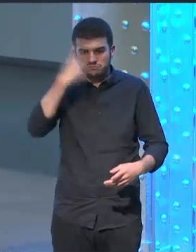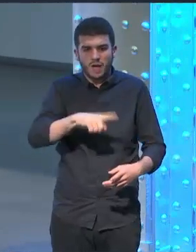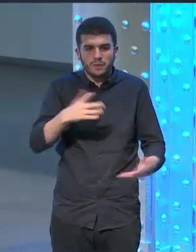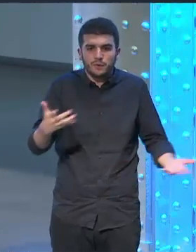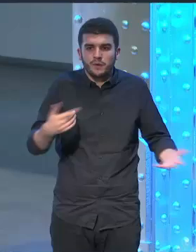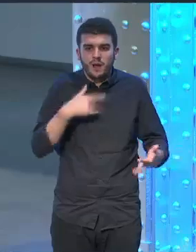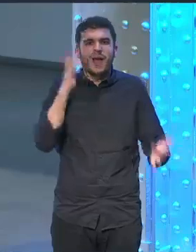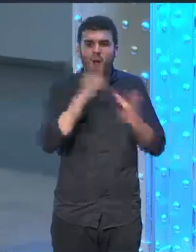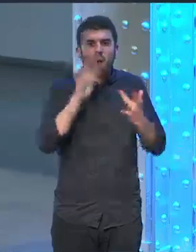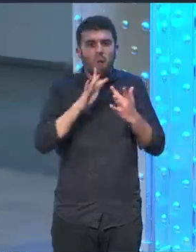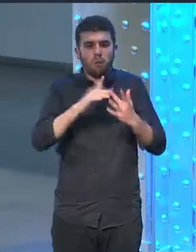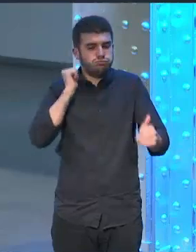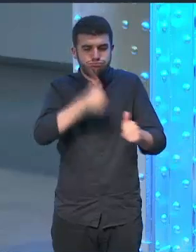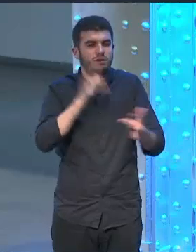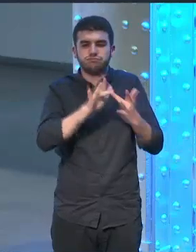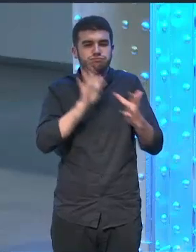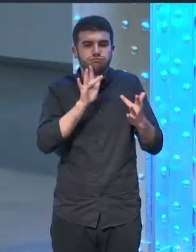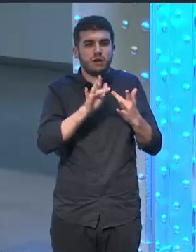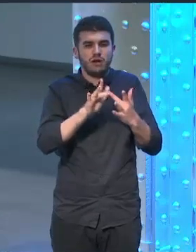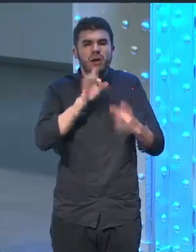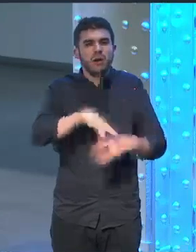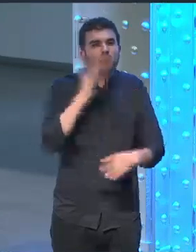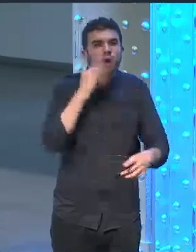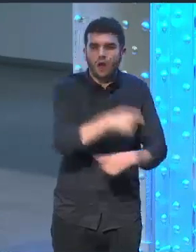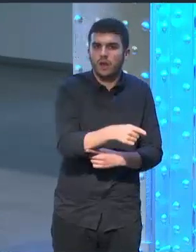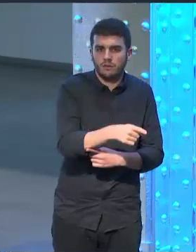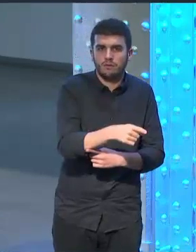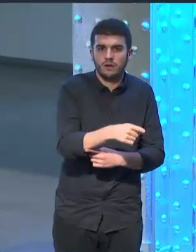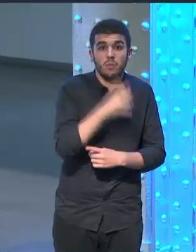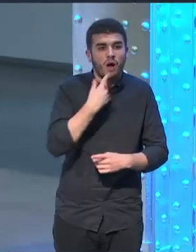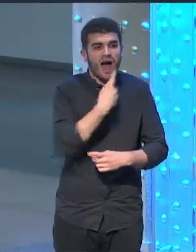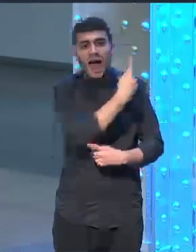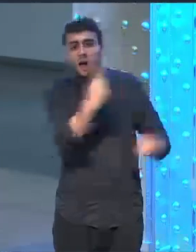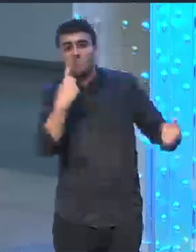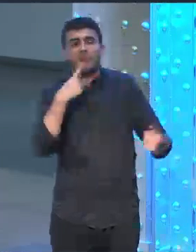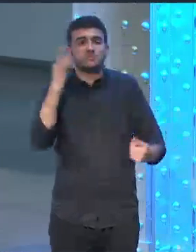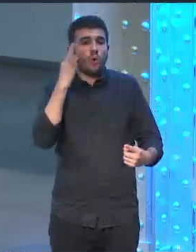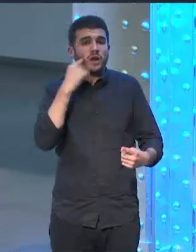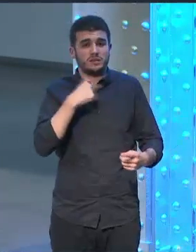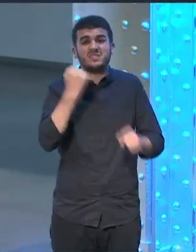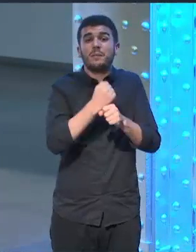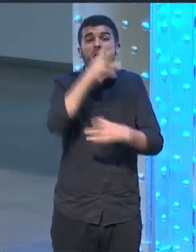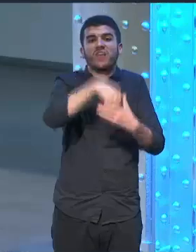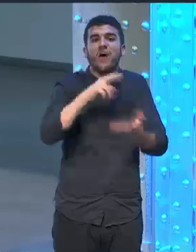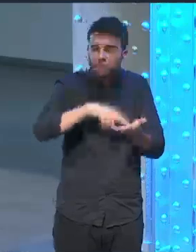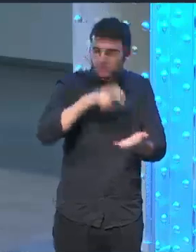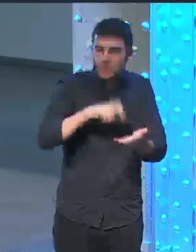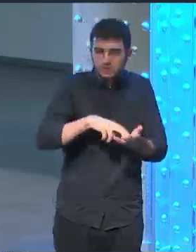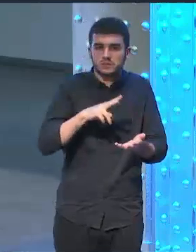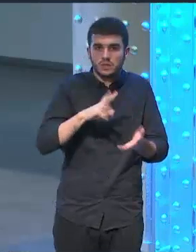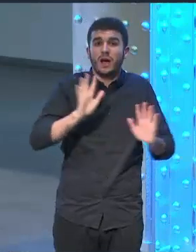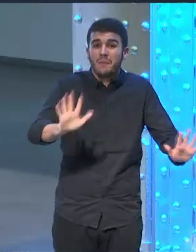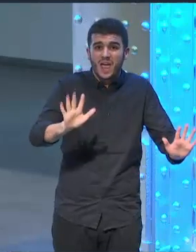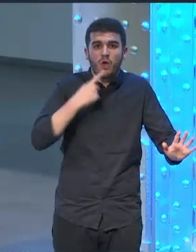que tienen contacto, y curiosamente salían algunas mujeres, porque algunas mujeres profesoras trabajaban en la física. Pero también